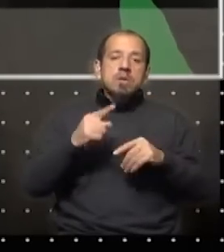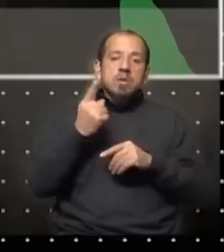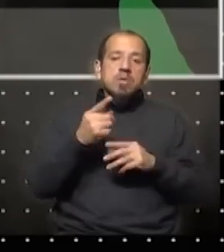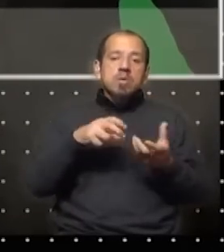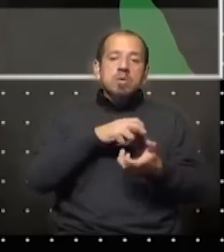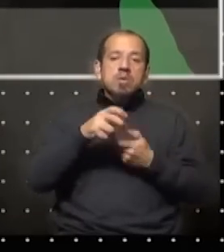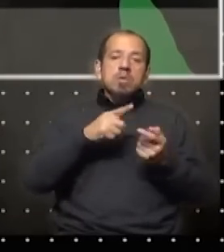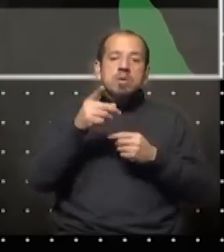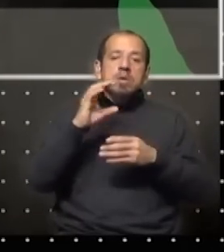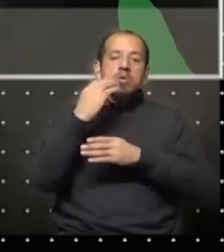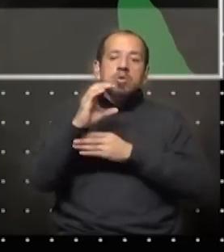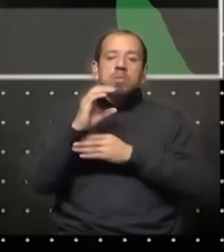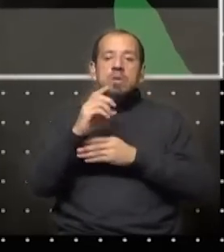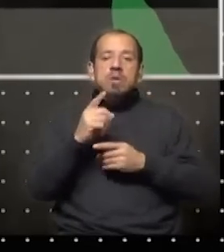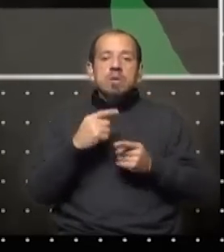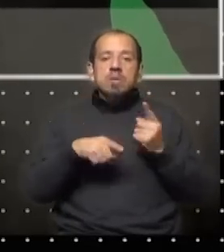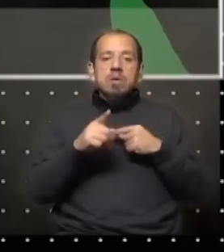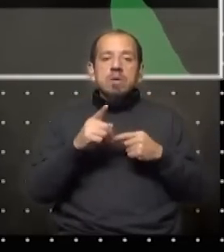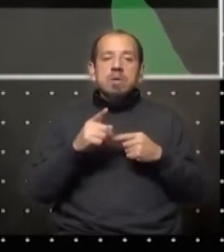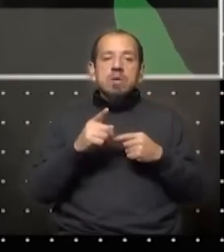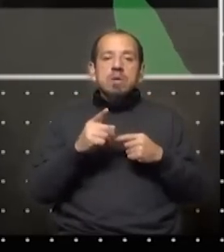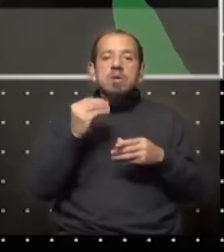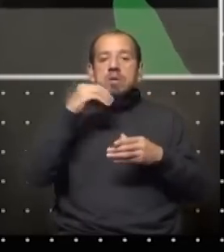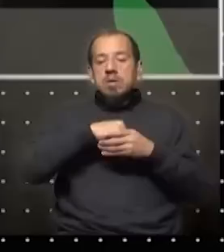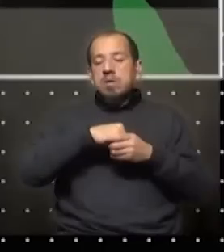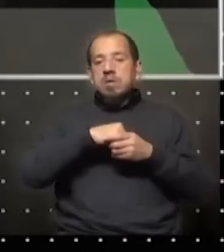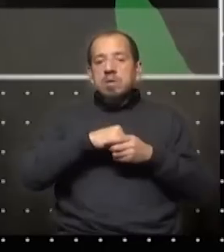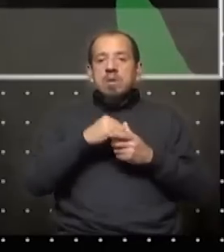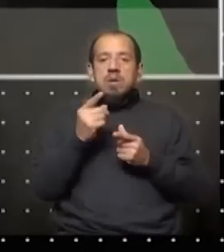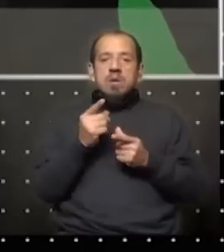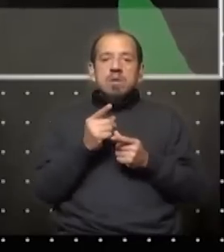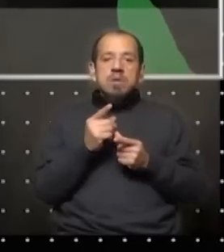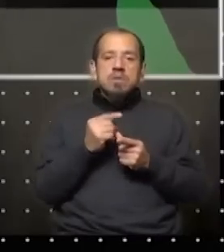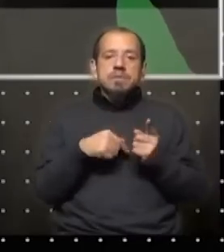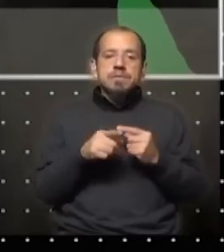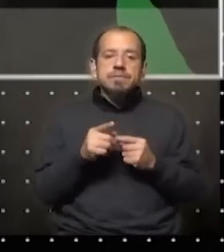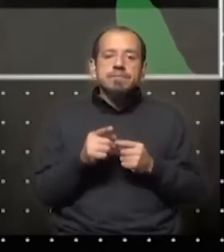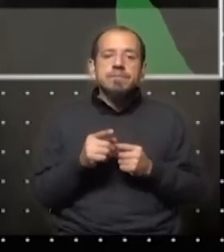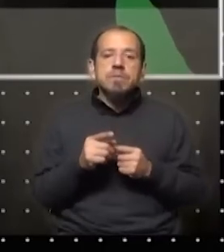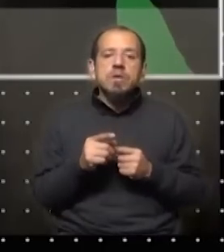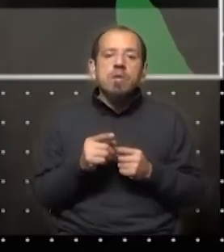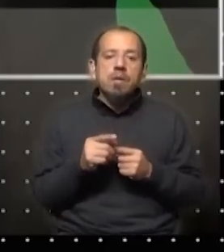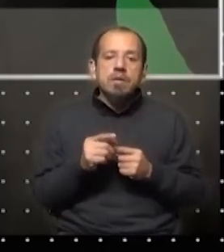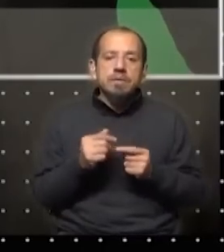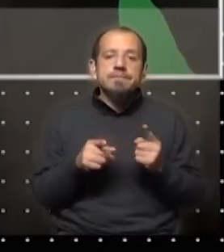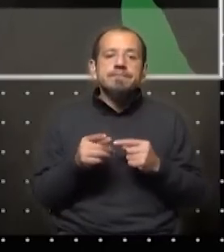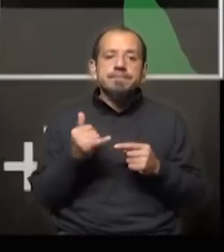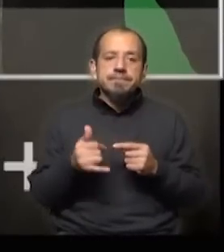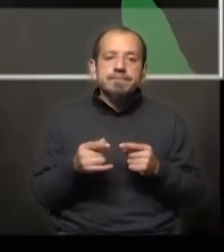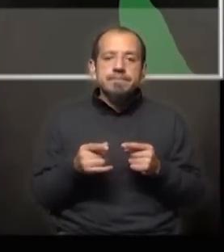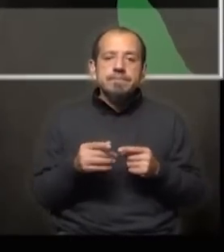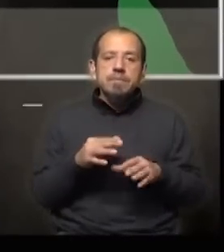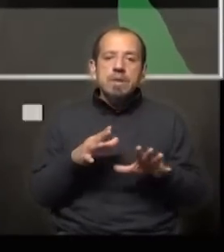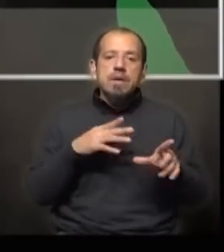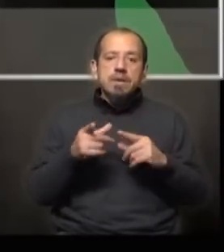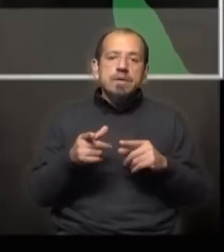punto de resolverse que es en Colombia pero después viene el concepto interno además Sí pero interno que termina teniendo un impacto sigue sobre